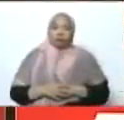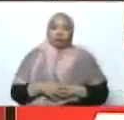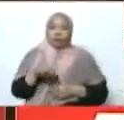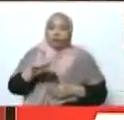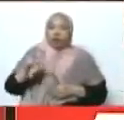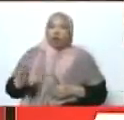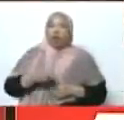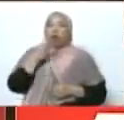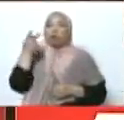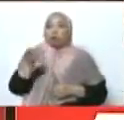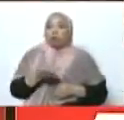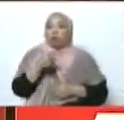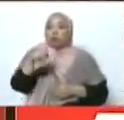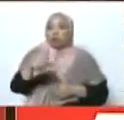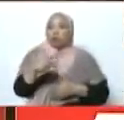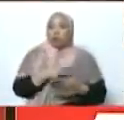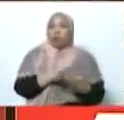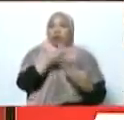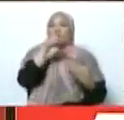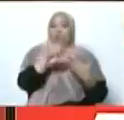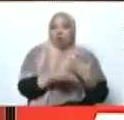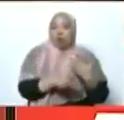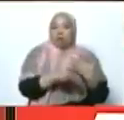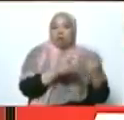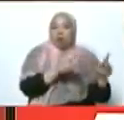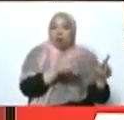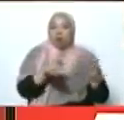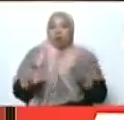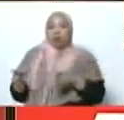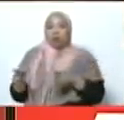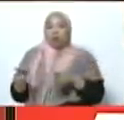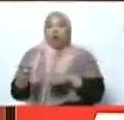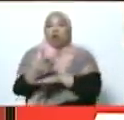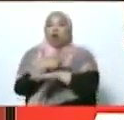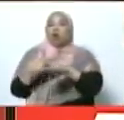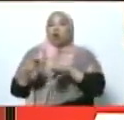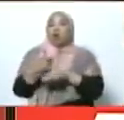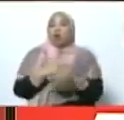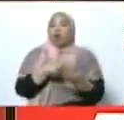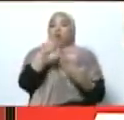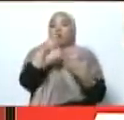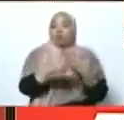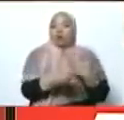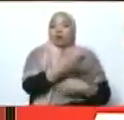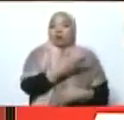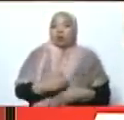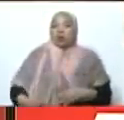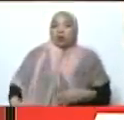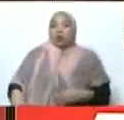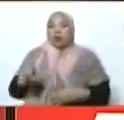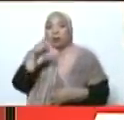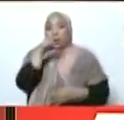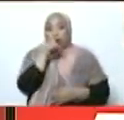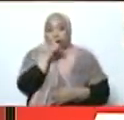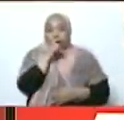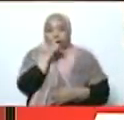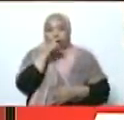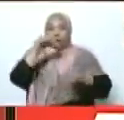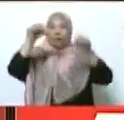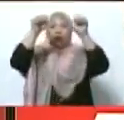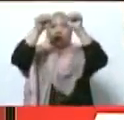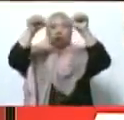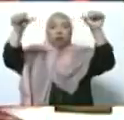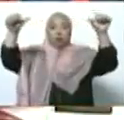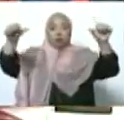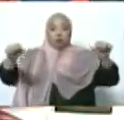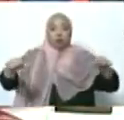político le ha hecho una propuesta al presidente para el buró político y queda estructurado de la siguiente manera: buró político del Partido